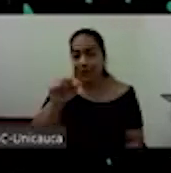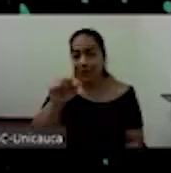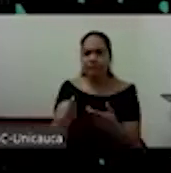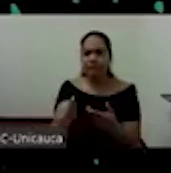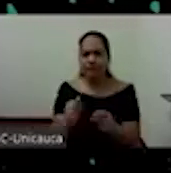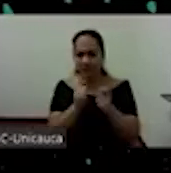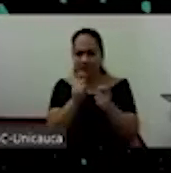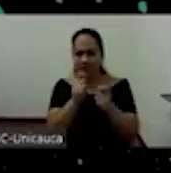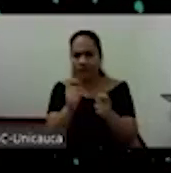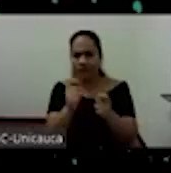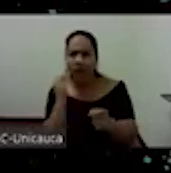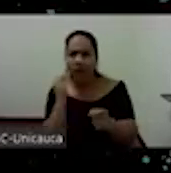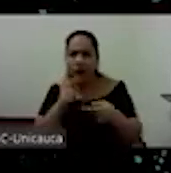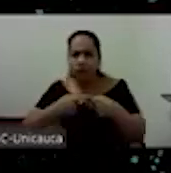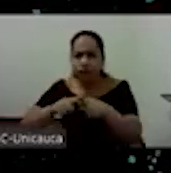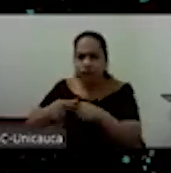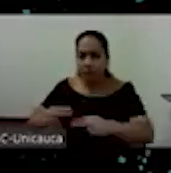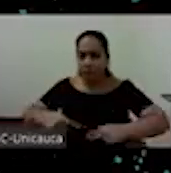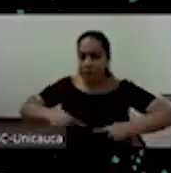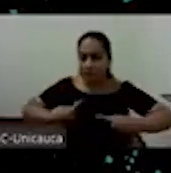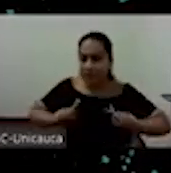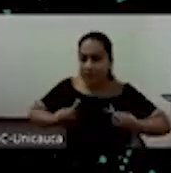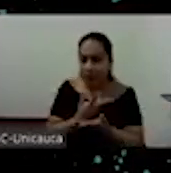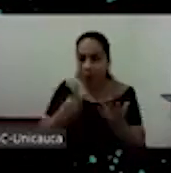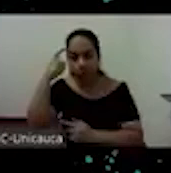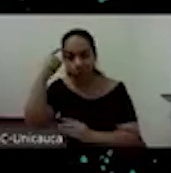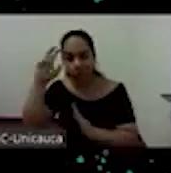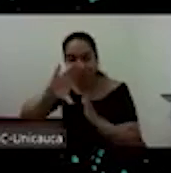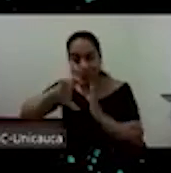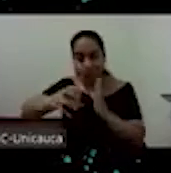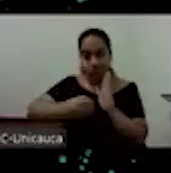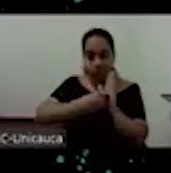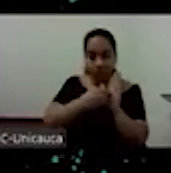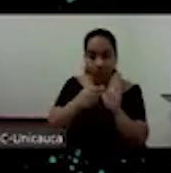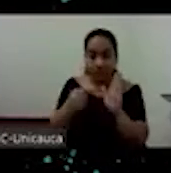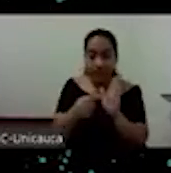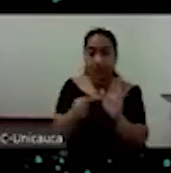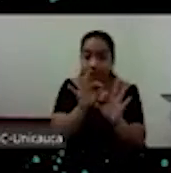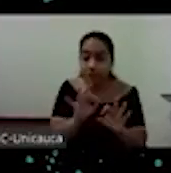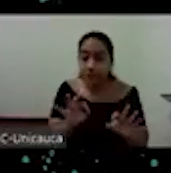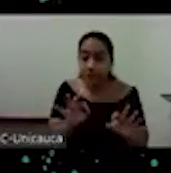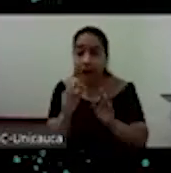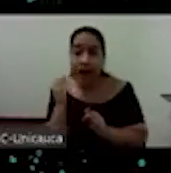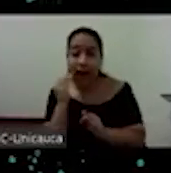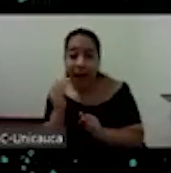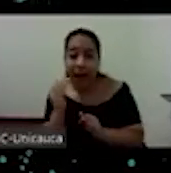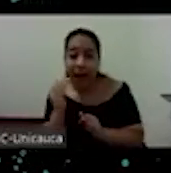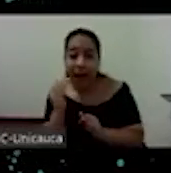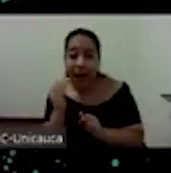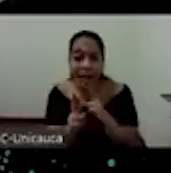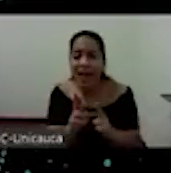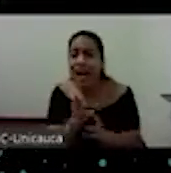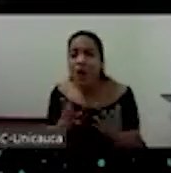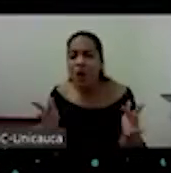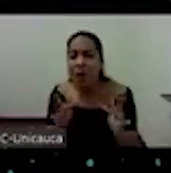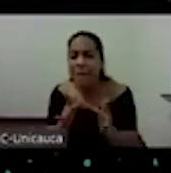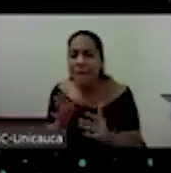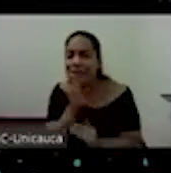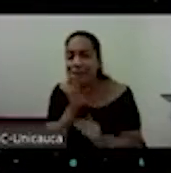tejedora de los símbolos de la vida y del pensamiento, y es quien tiene íntima relación con la madre